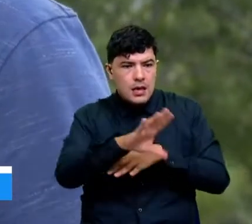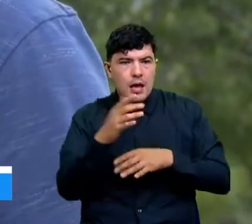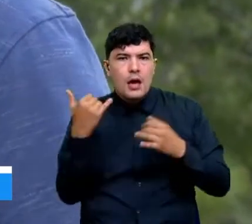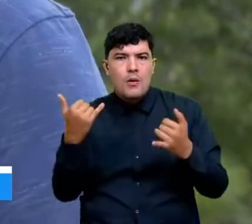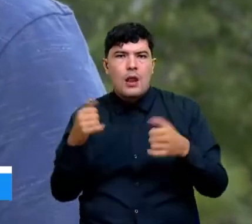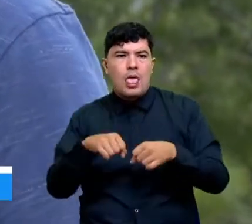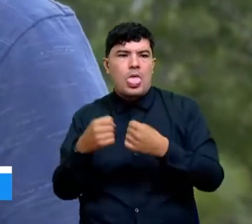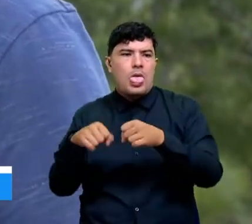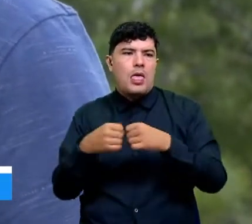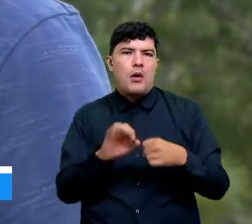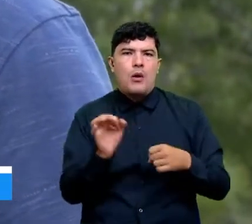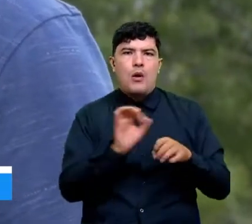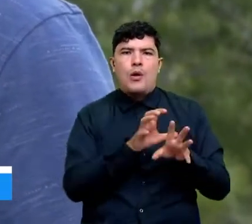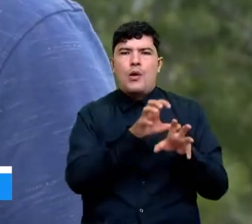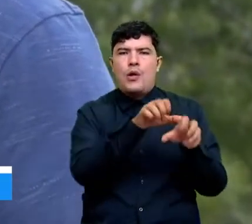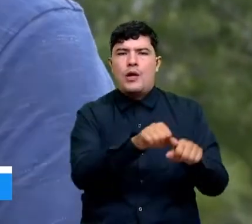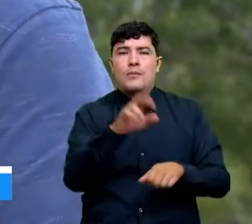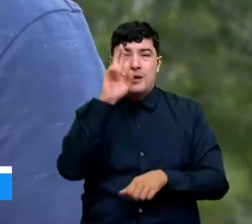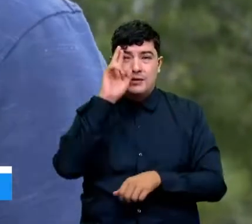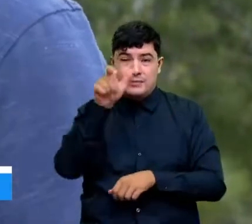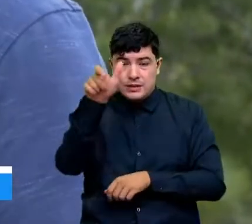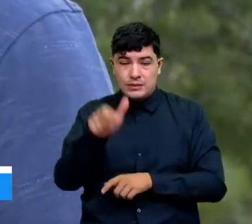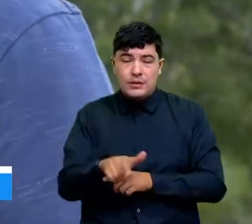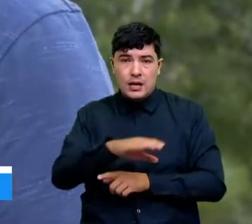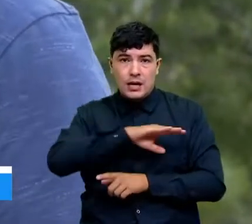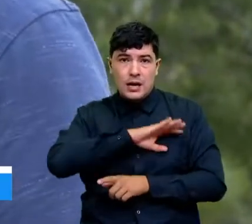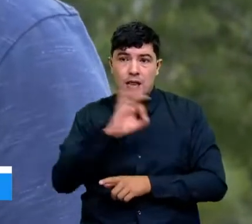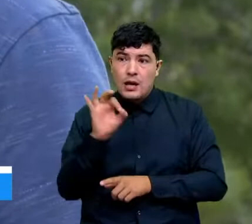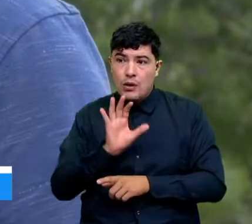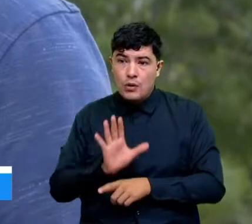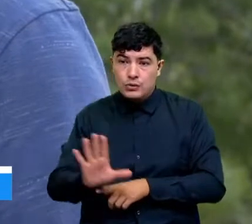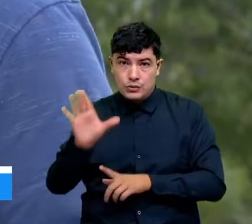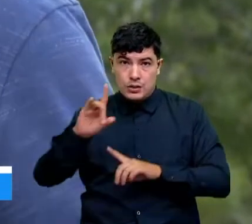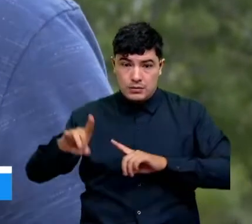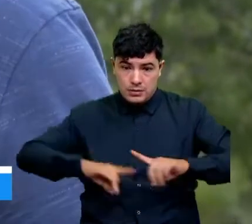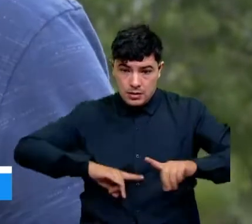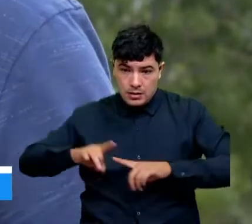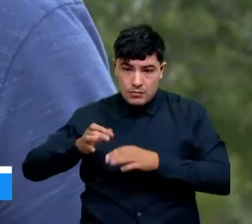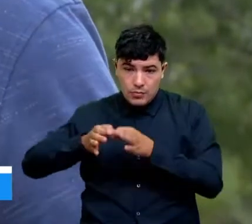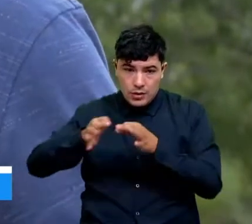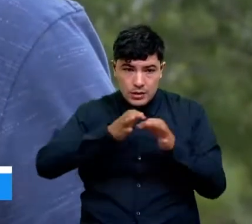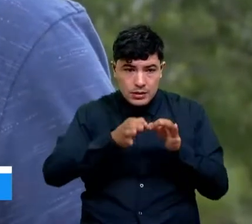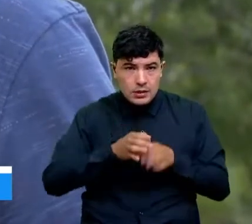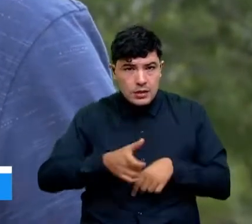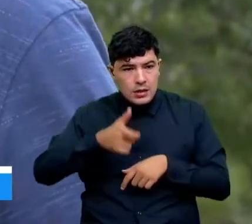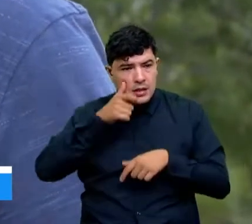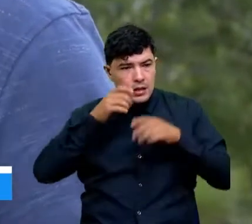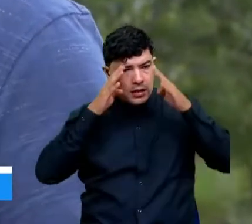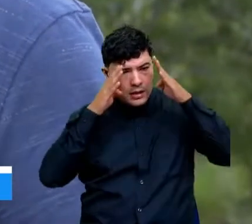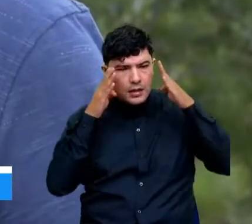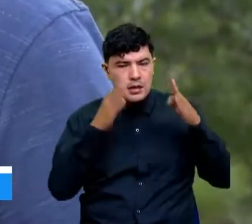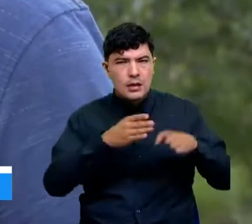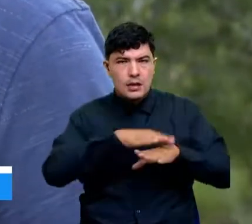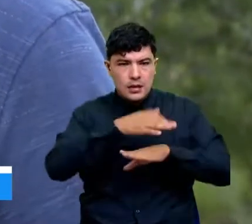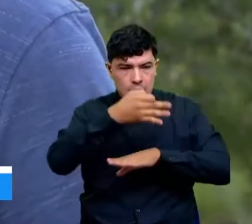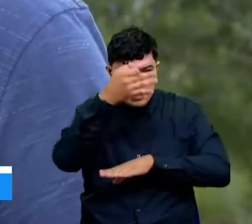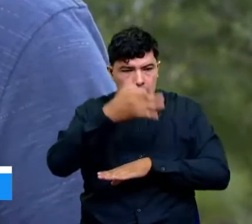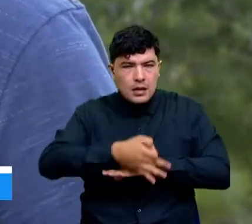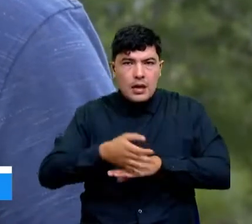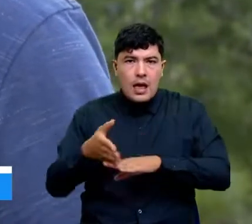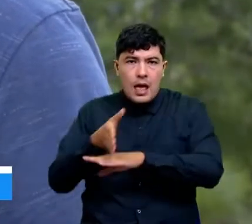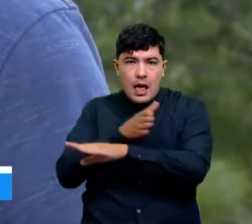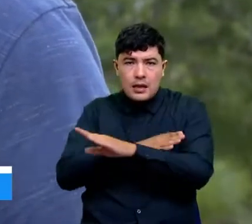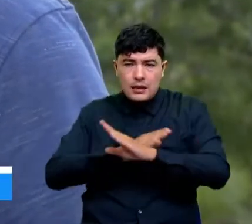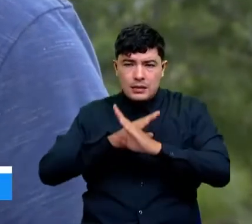Y esperamos que el señor alcalde o su administración municipal en pleno hagan algo a tiempo antes que sigan sucediendo